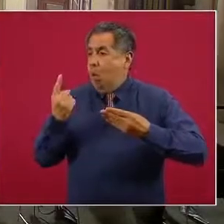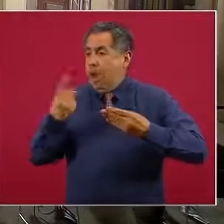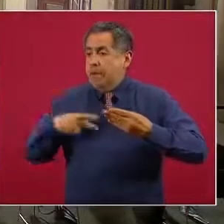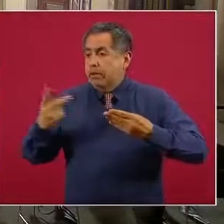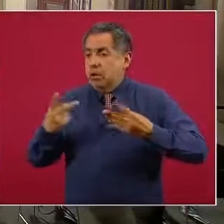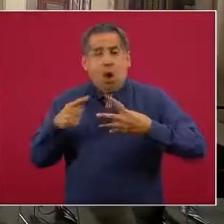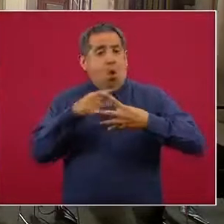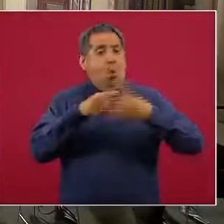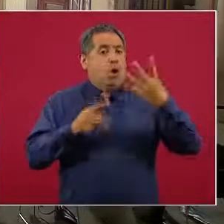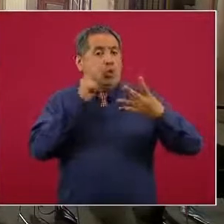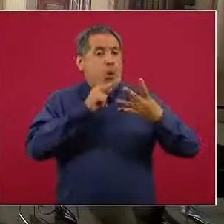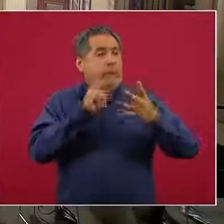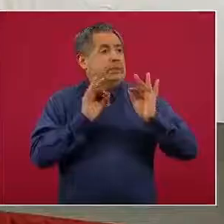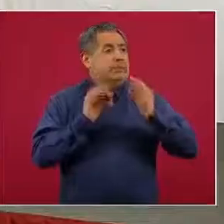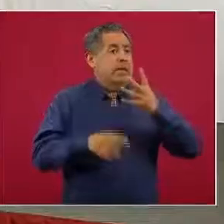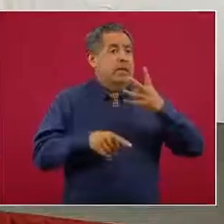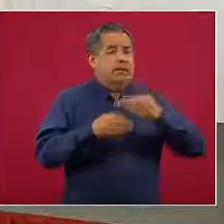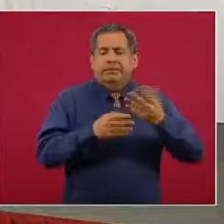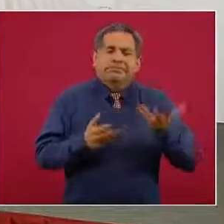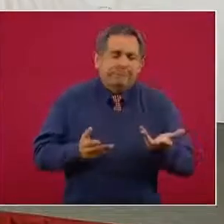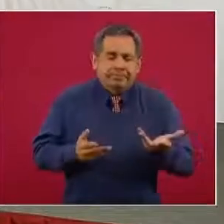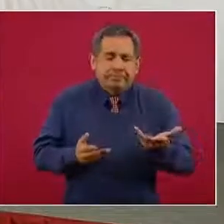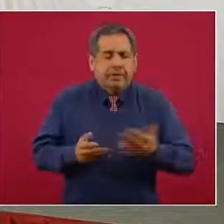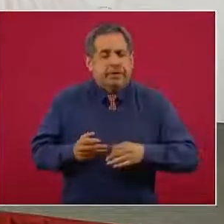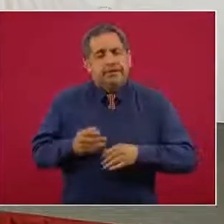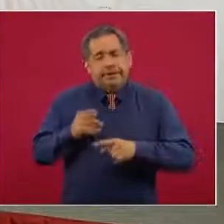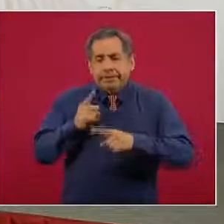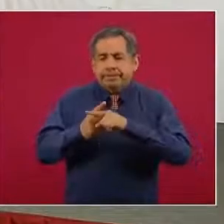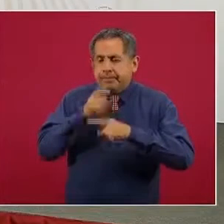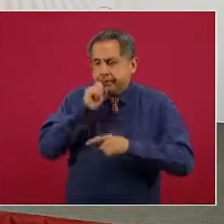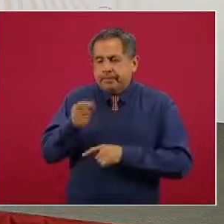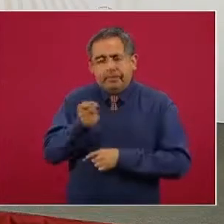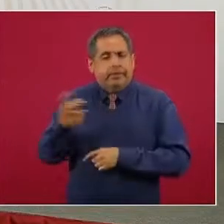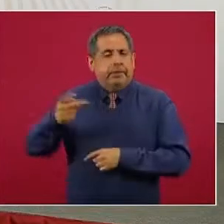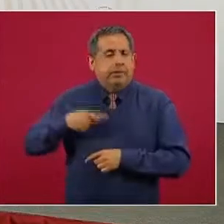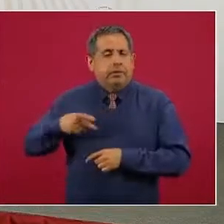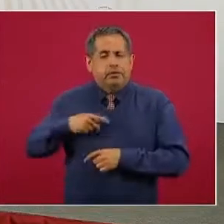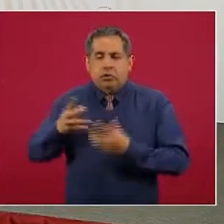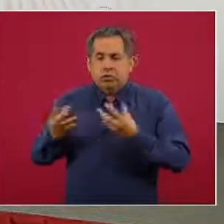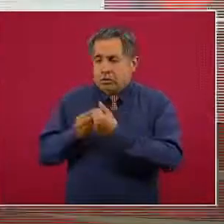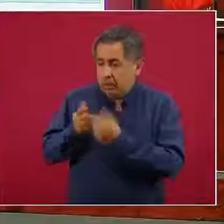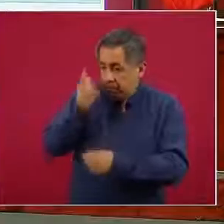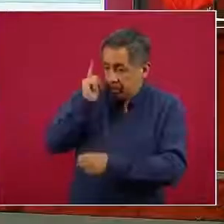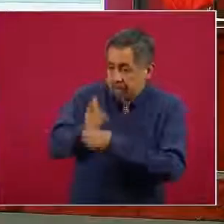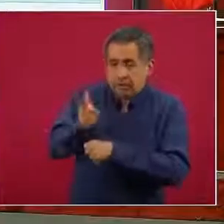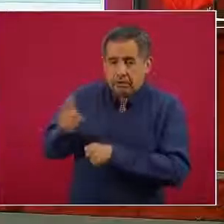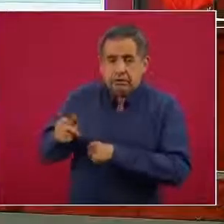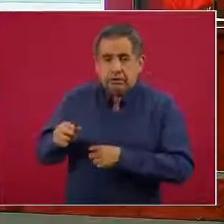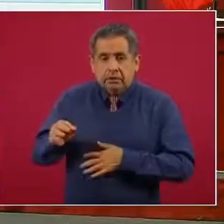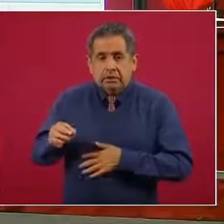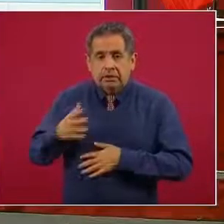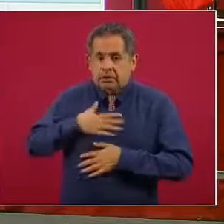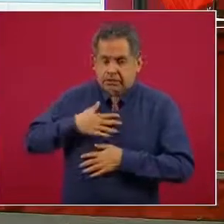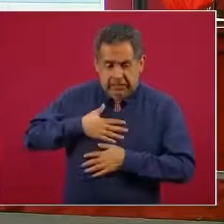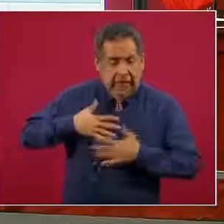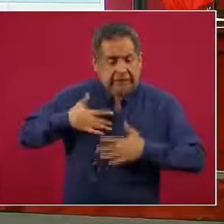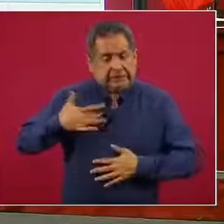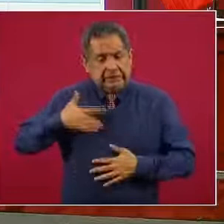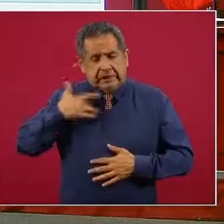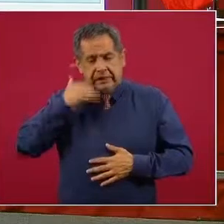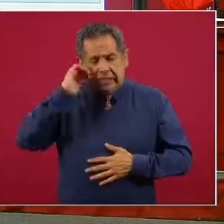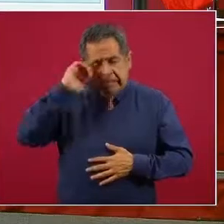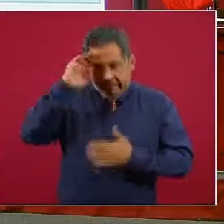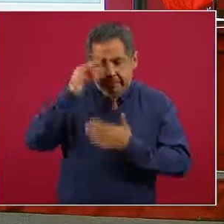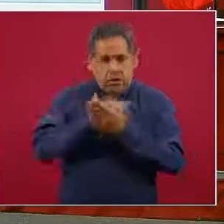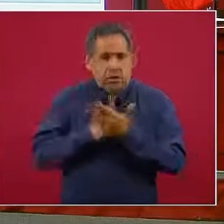la experiencia de enfermedad, porque se incorporan también personas en las que hay un hallazgo de portador asintomático, y